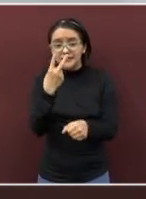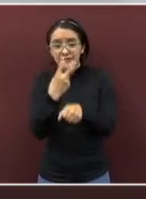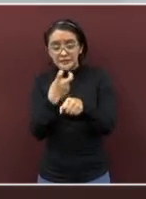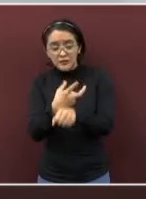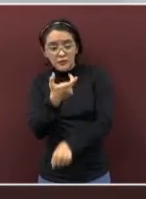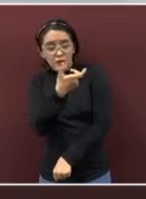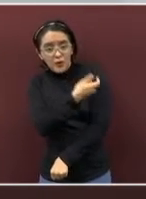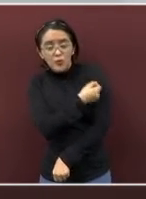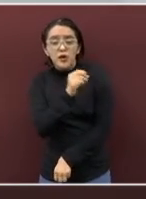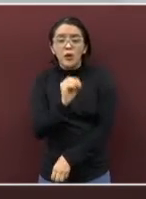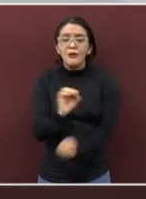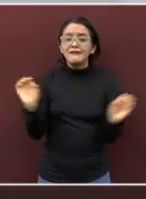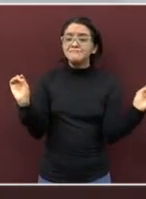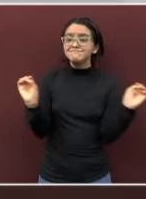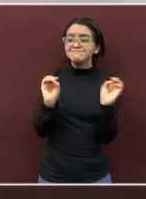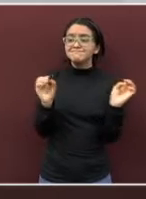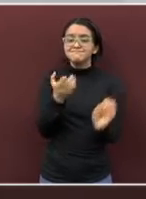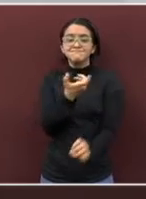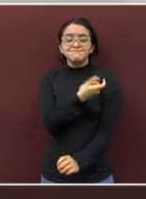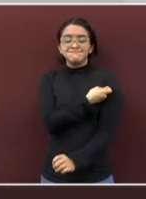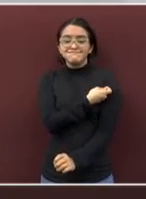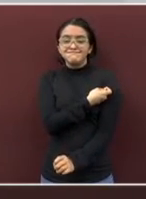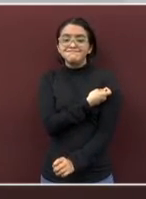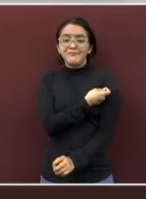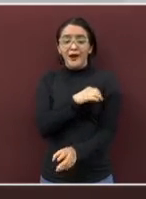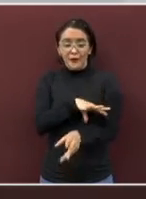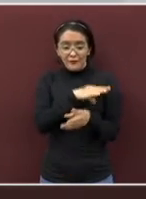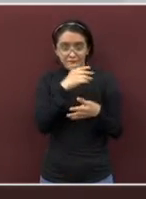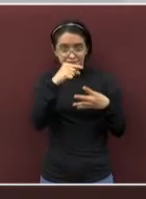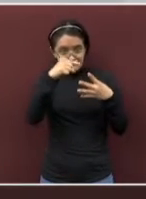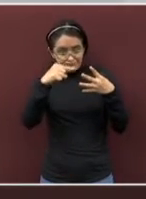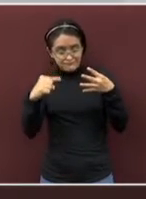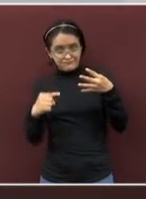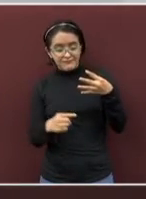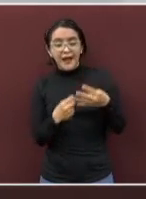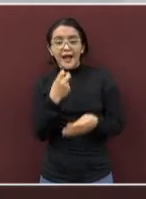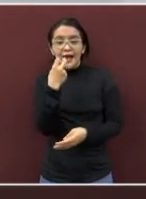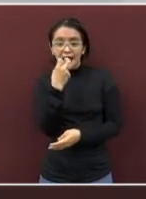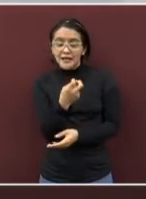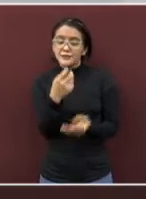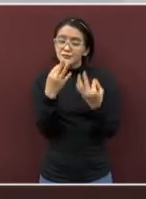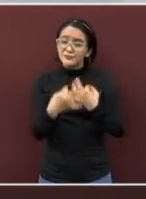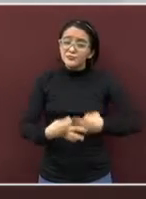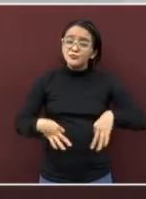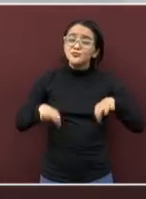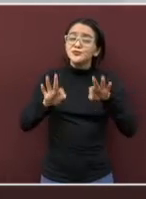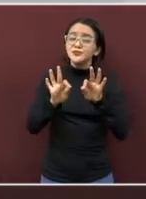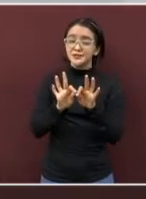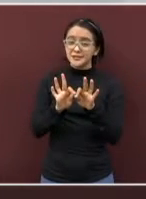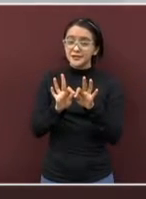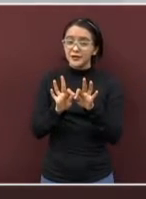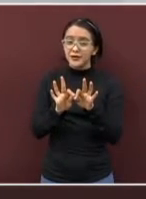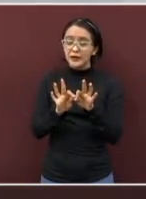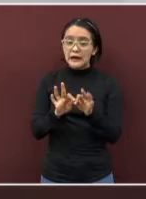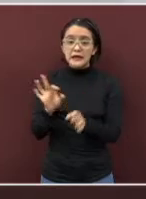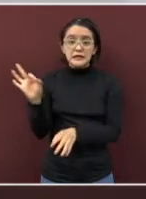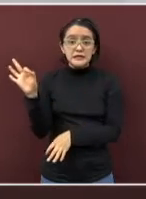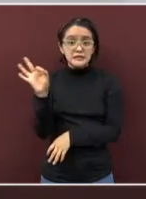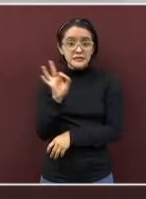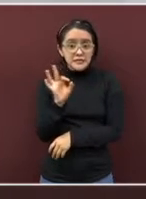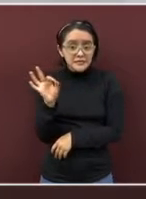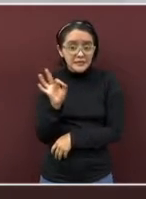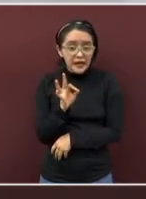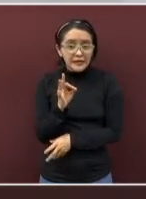aún con ninguna dosis por esto familia veracruzana es importantísimo que aquella población